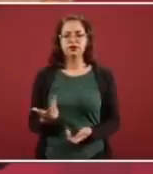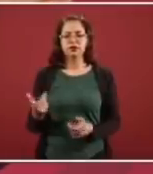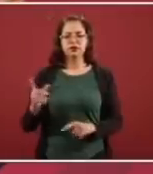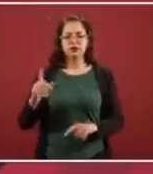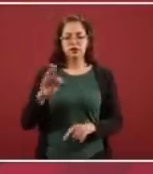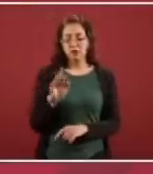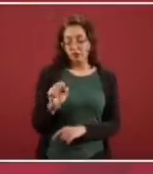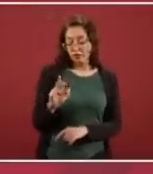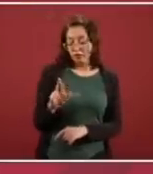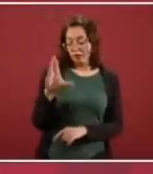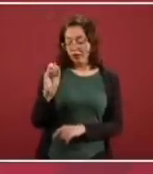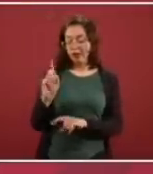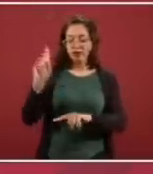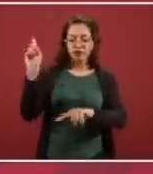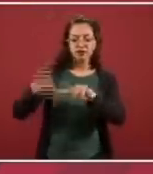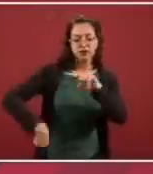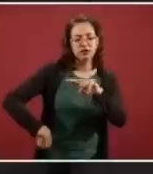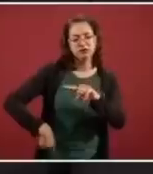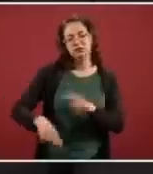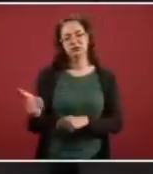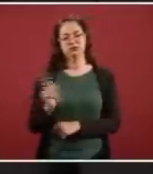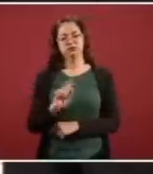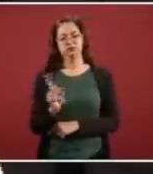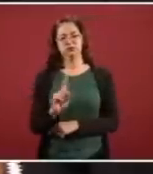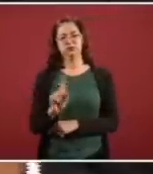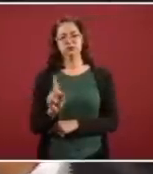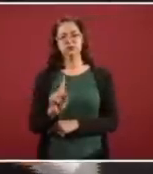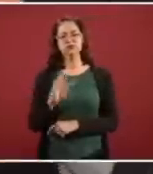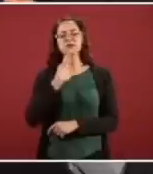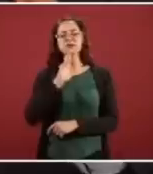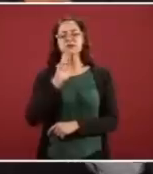quitar los fueros, se les